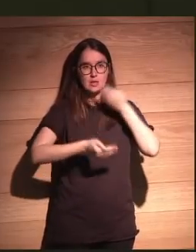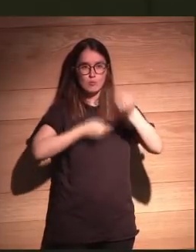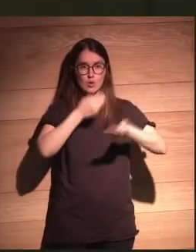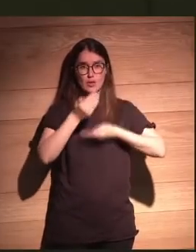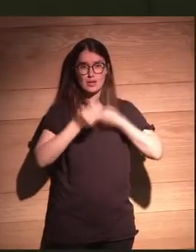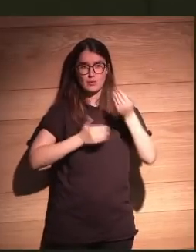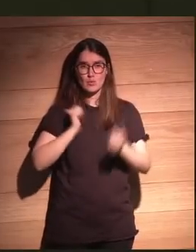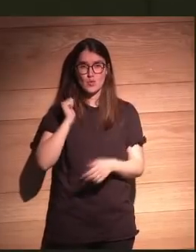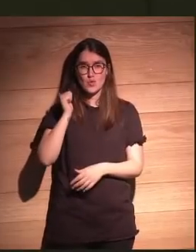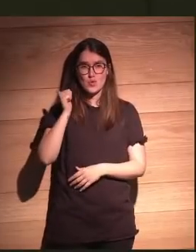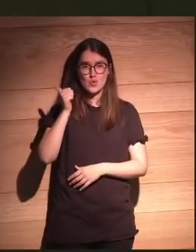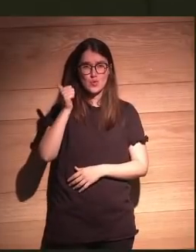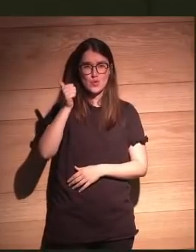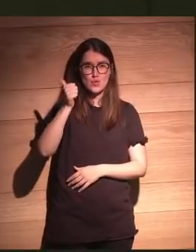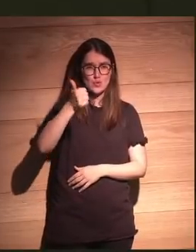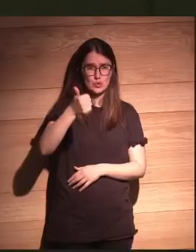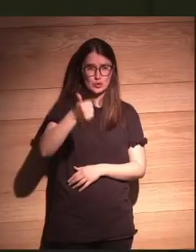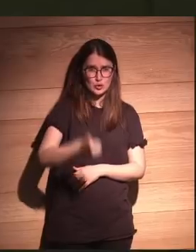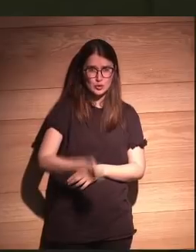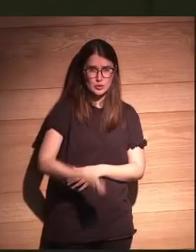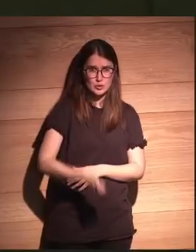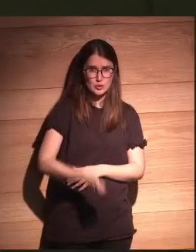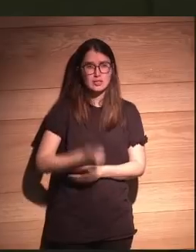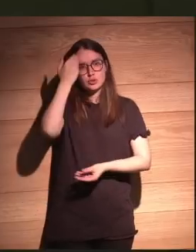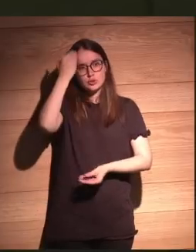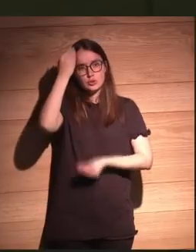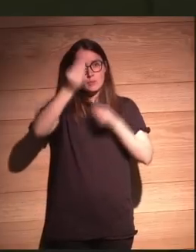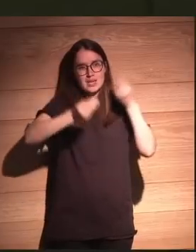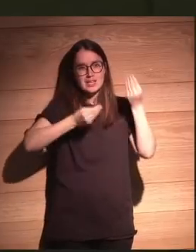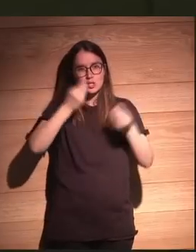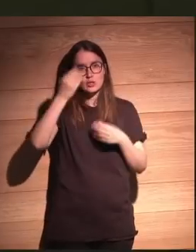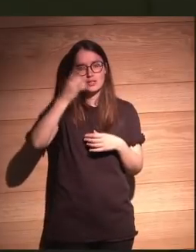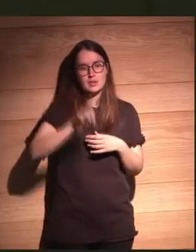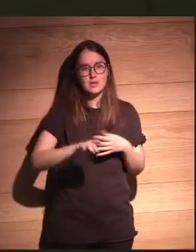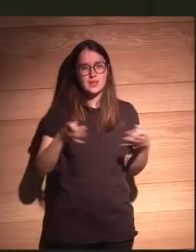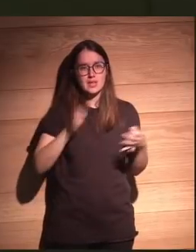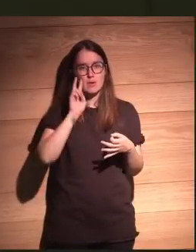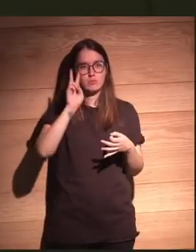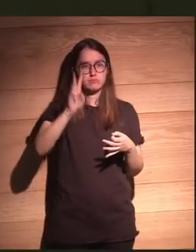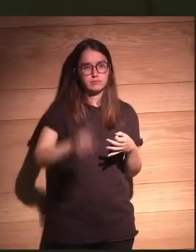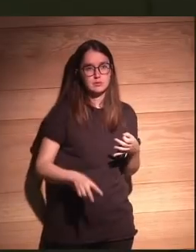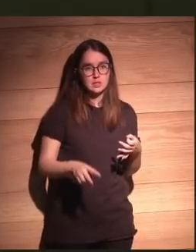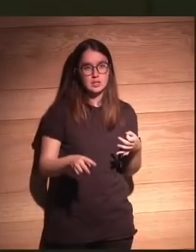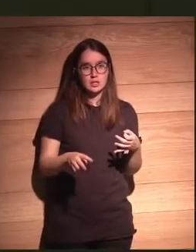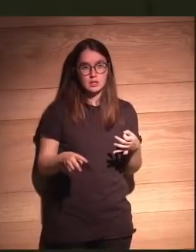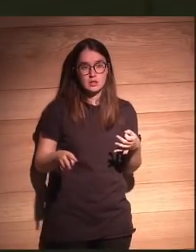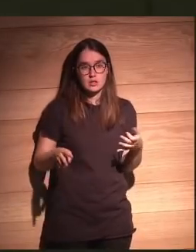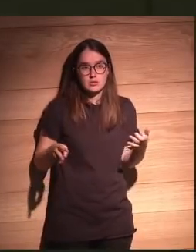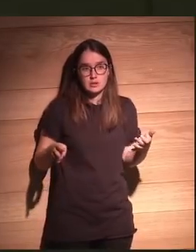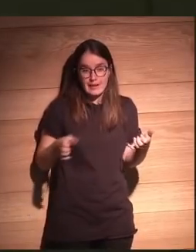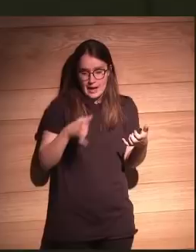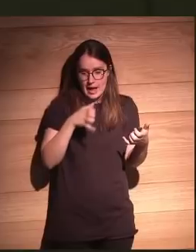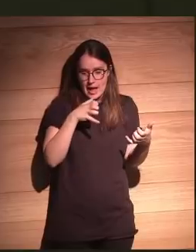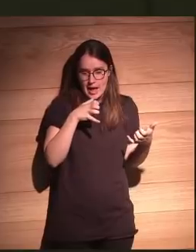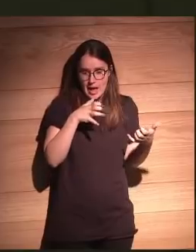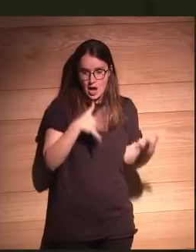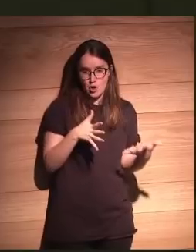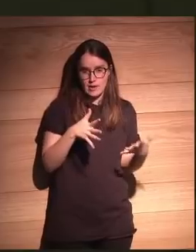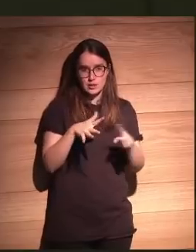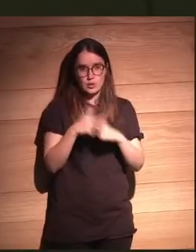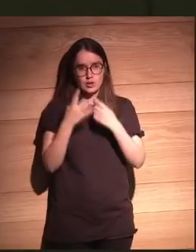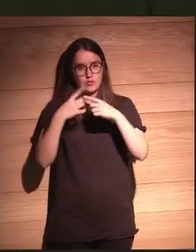muy largo y yo creo que también hay que reconocer que no estamos en el punto que estábamos, o sea, estamos en